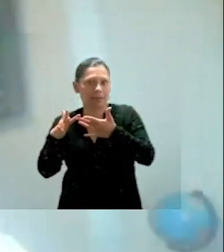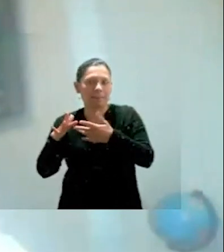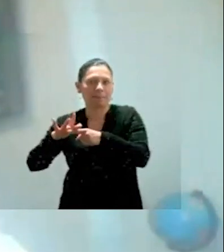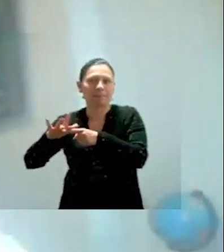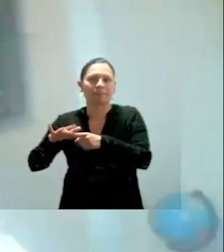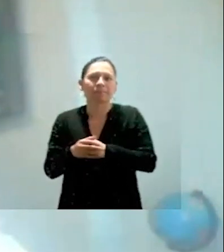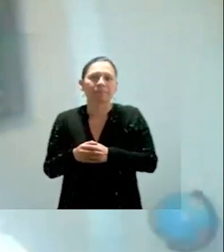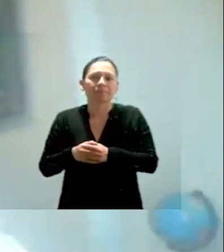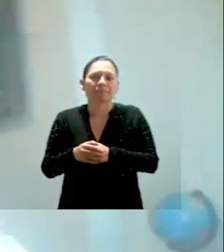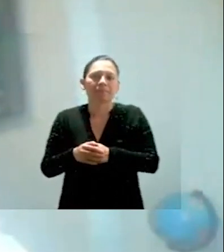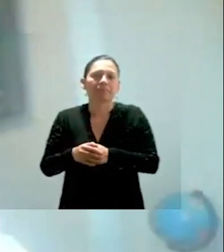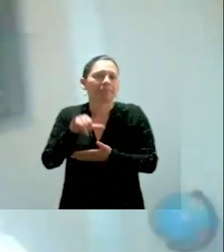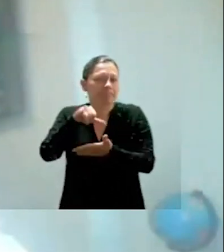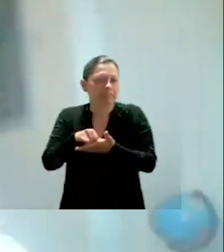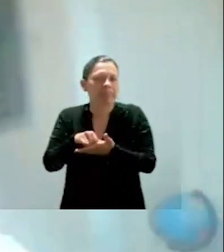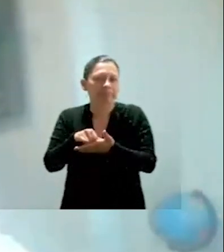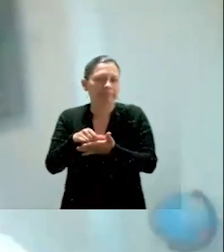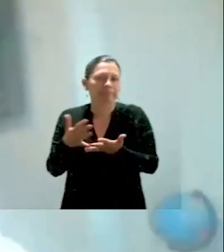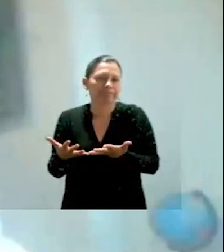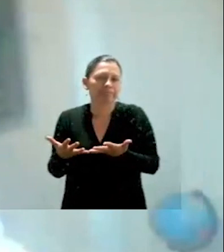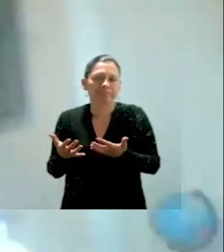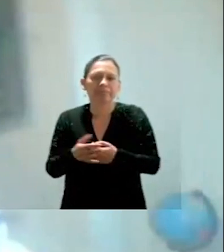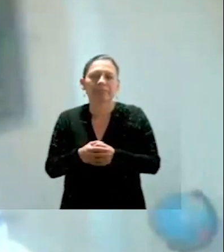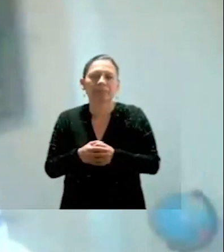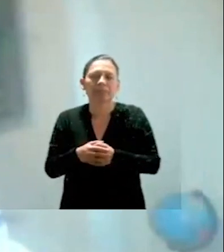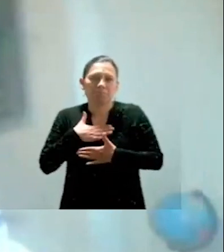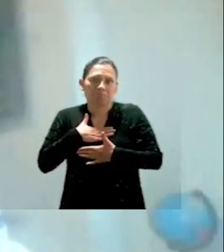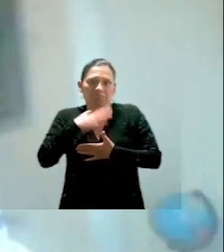de argumentación, si se quiere, o en materia